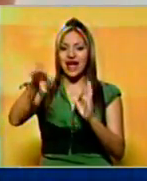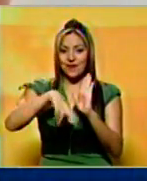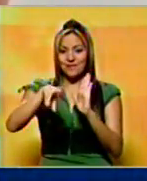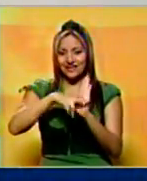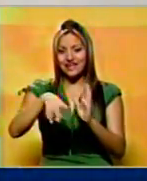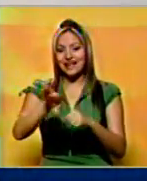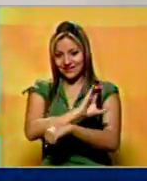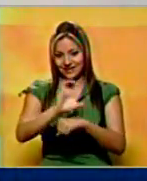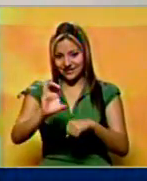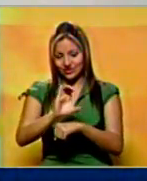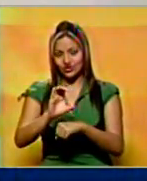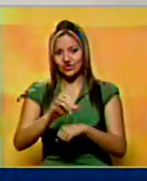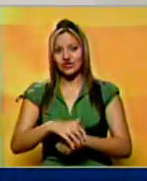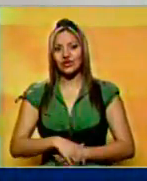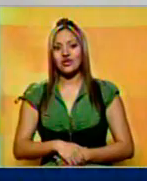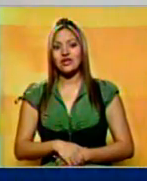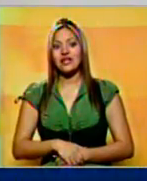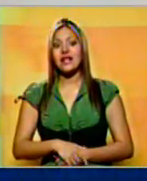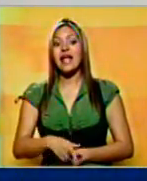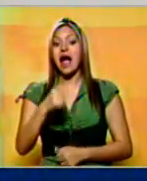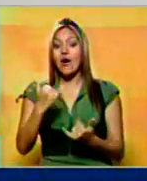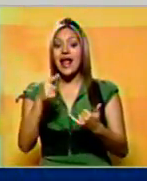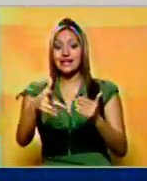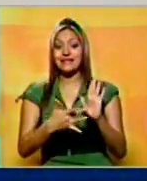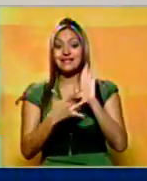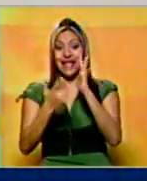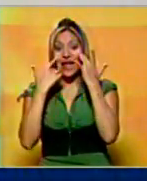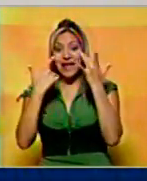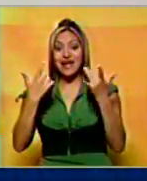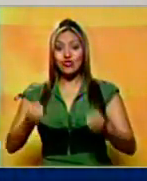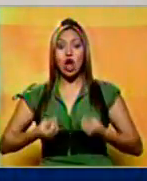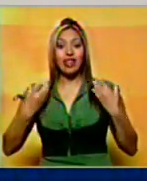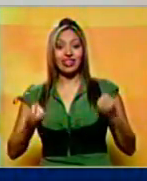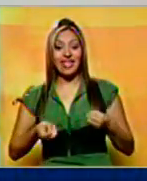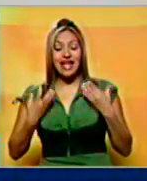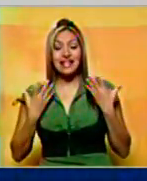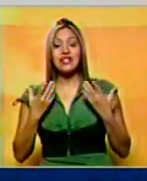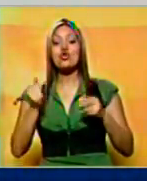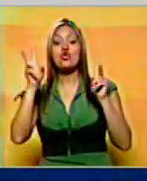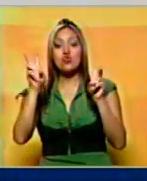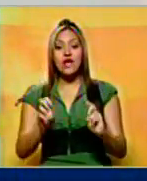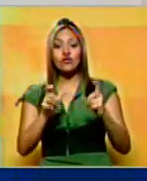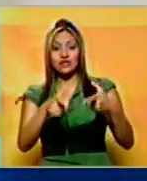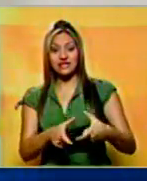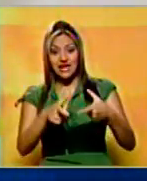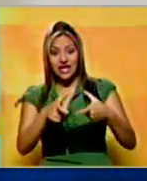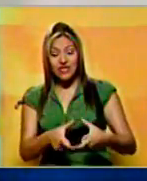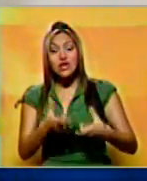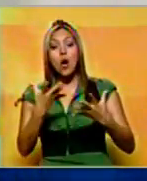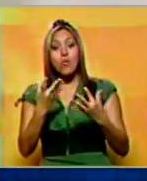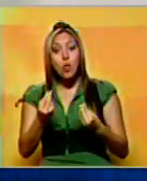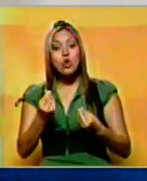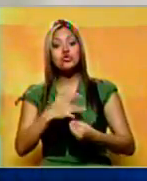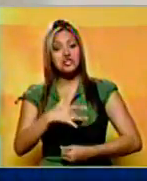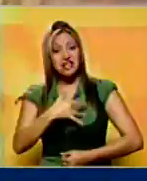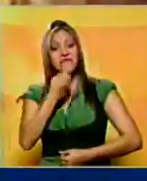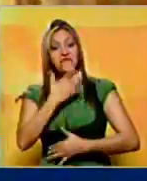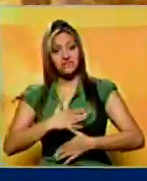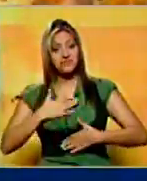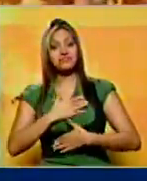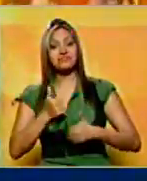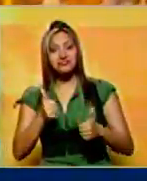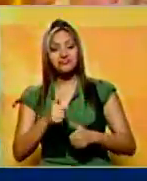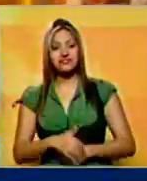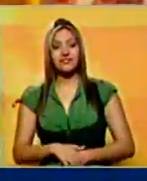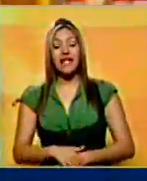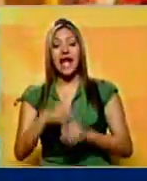la noticia de su nominación, Montaner se ha mostrado contento, ya que este nuevo disco le ha traído muchas satisfacciones. Estén